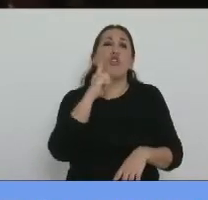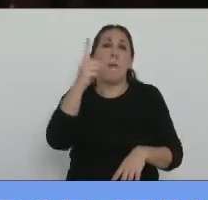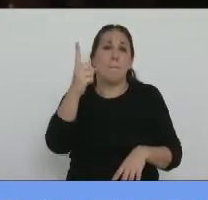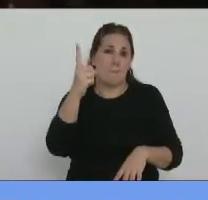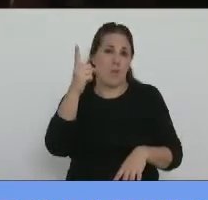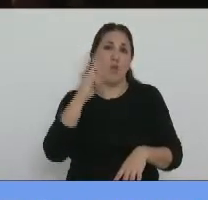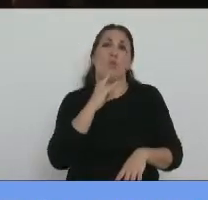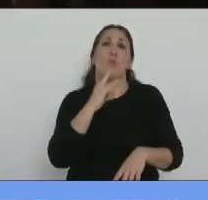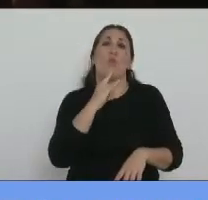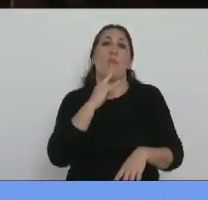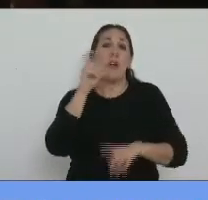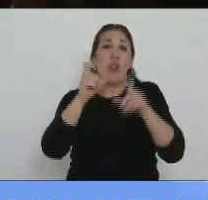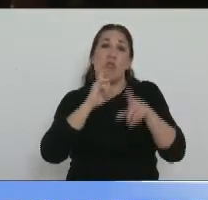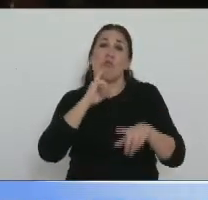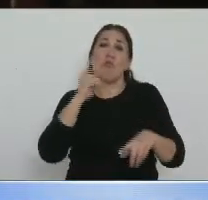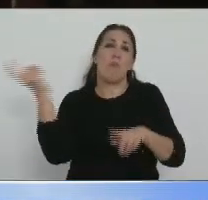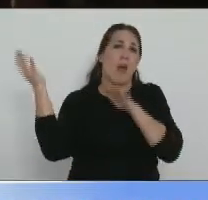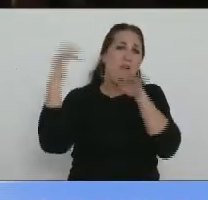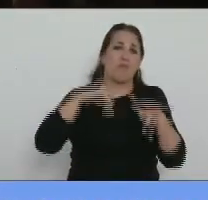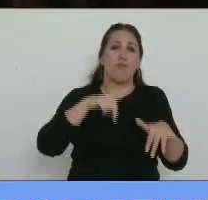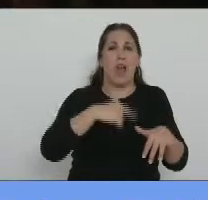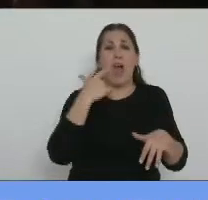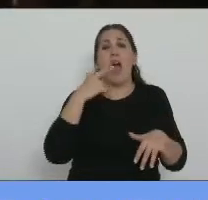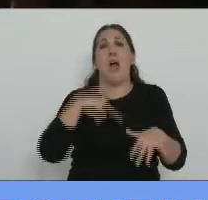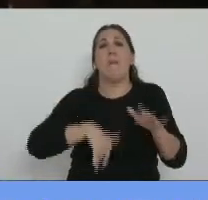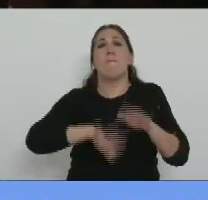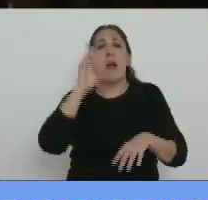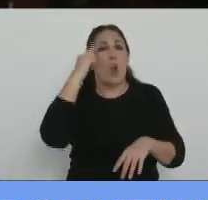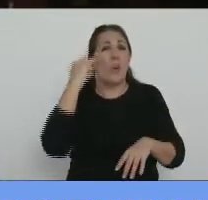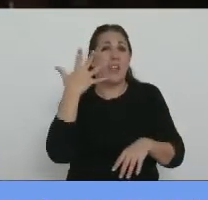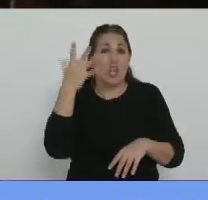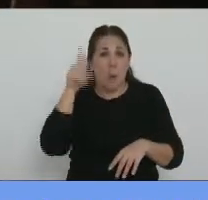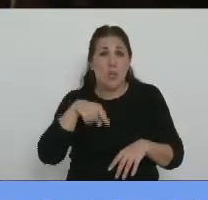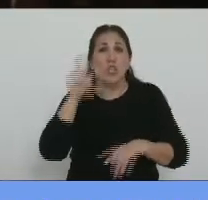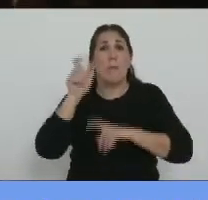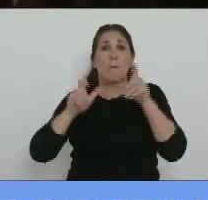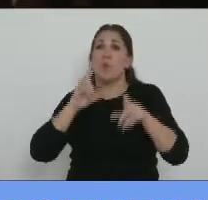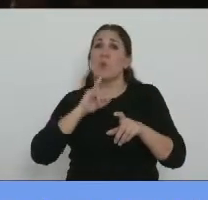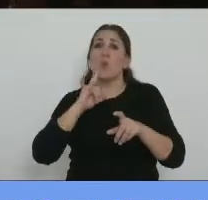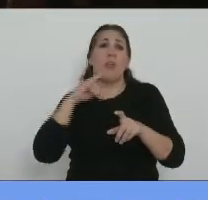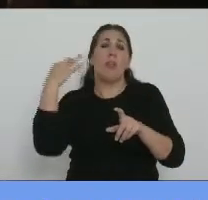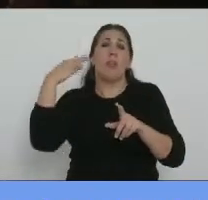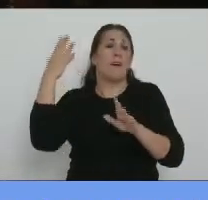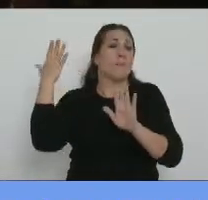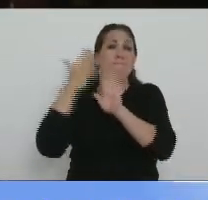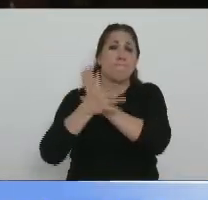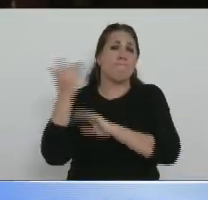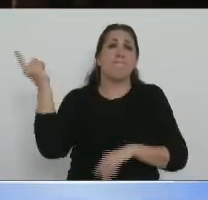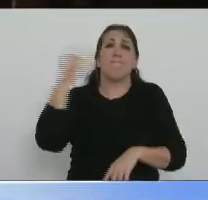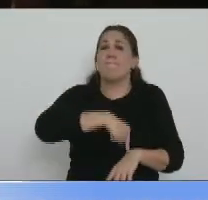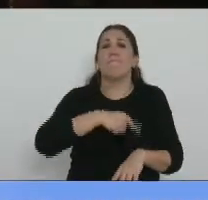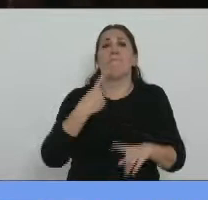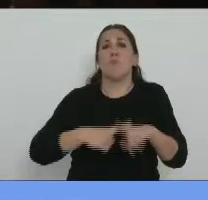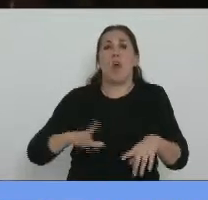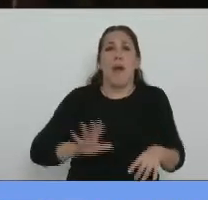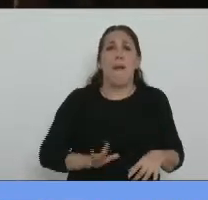conurbano bonaerense más del 25 por ciento de la población de la provincia de tucumán tuvo que emigrar por hambre y por falta de